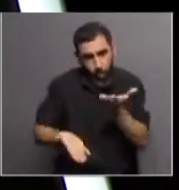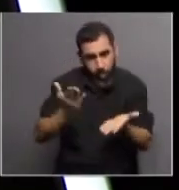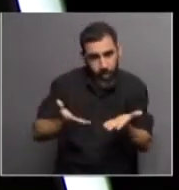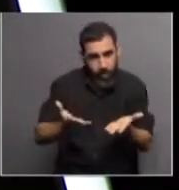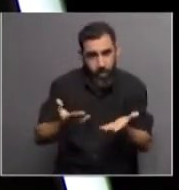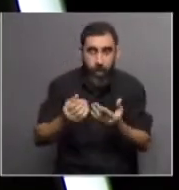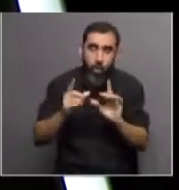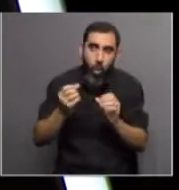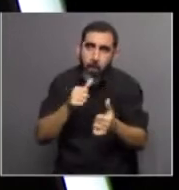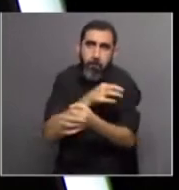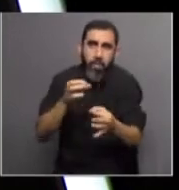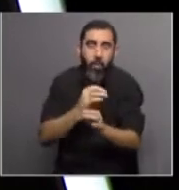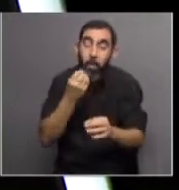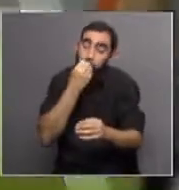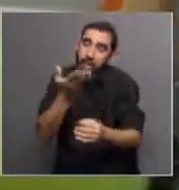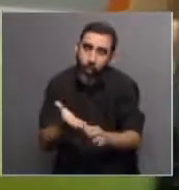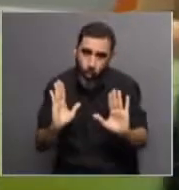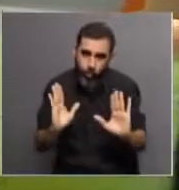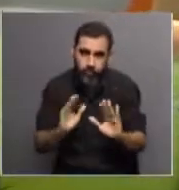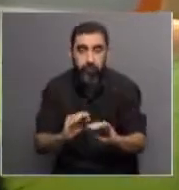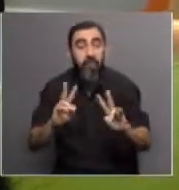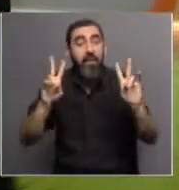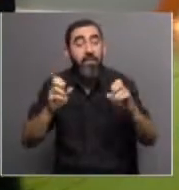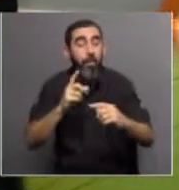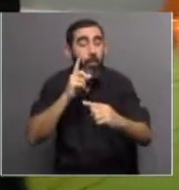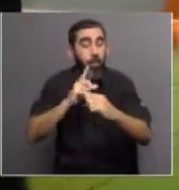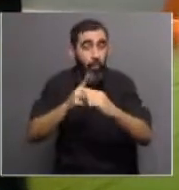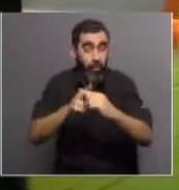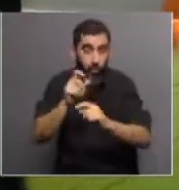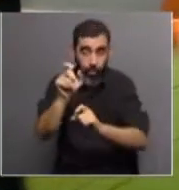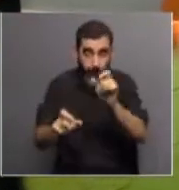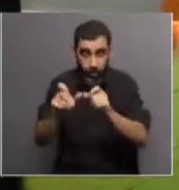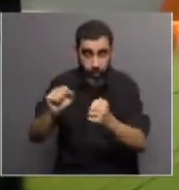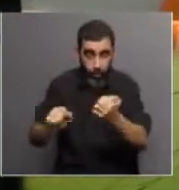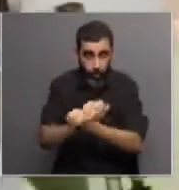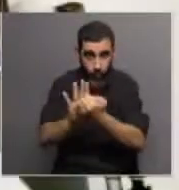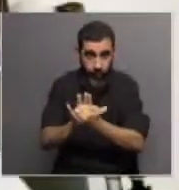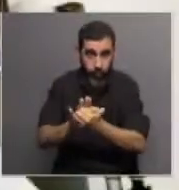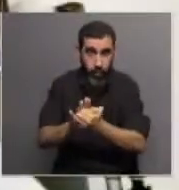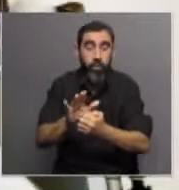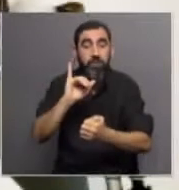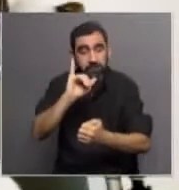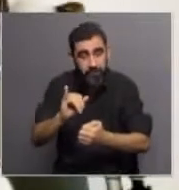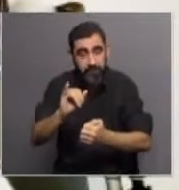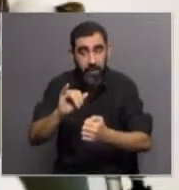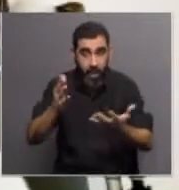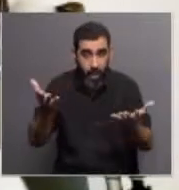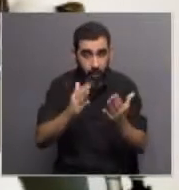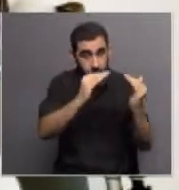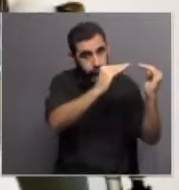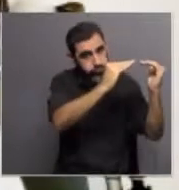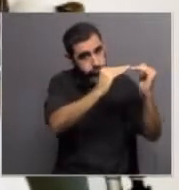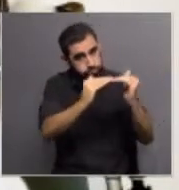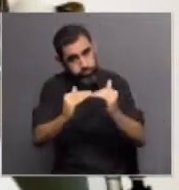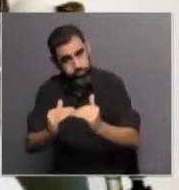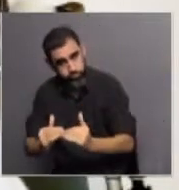bien, estamos mejor. En cuanto a casos, sí, estamos viendo este descenso